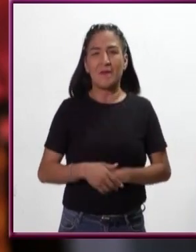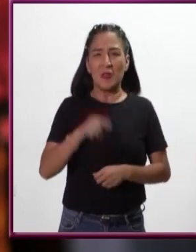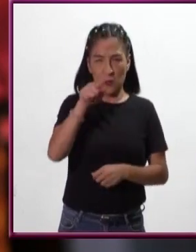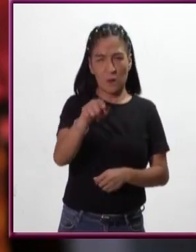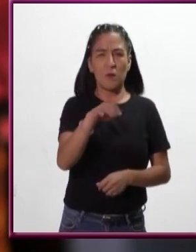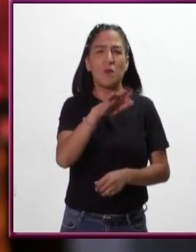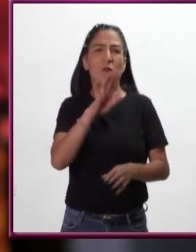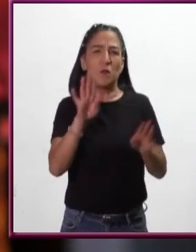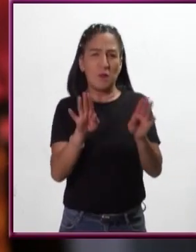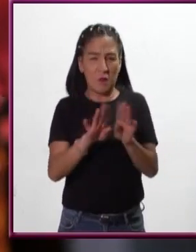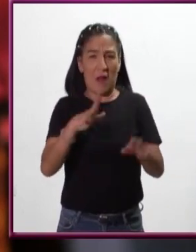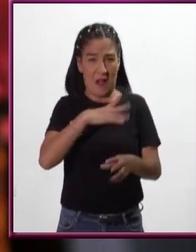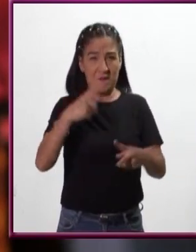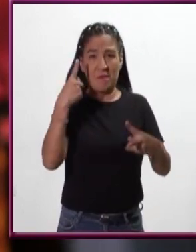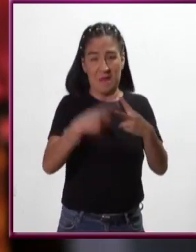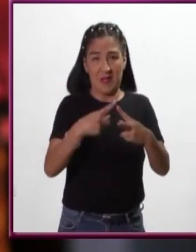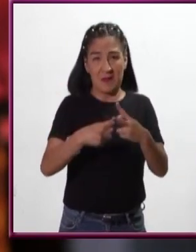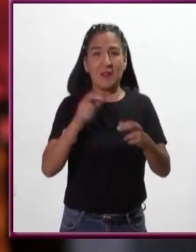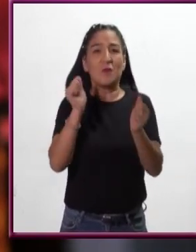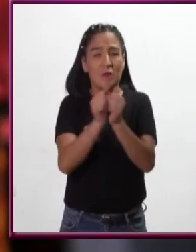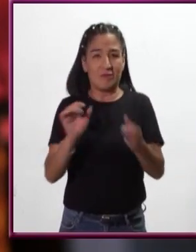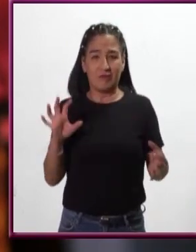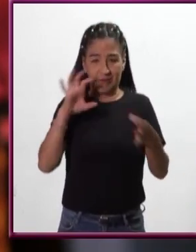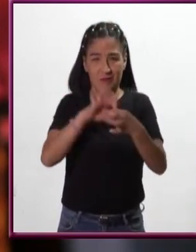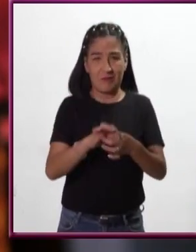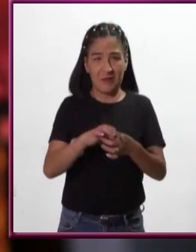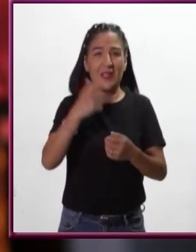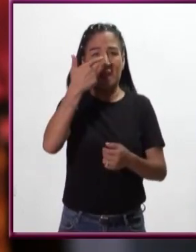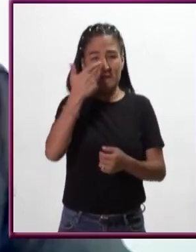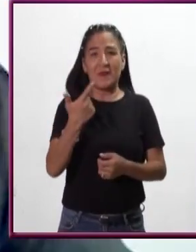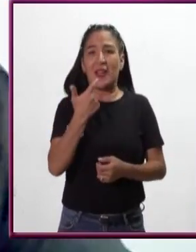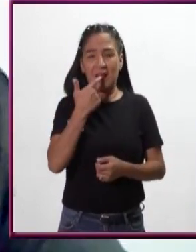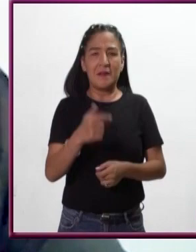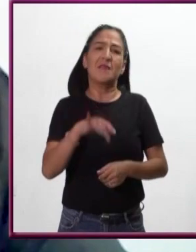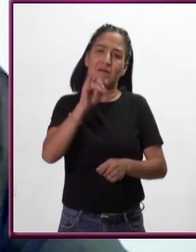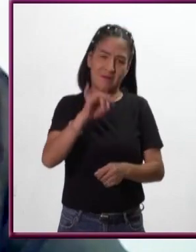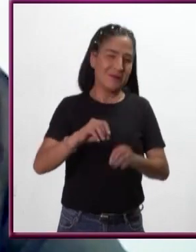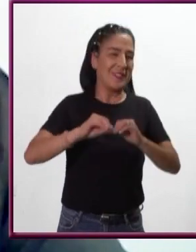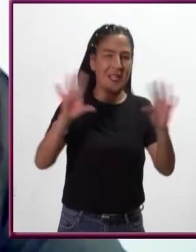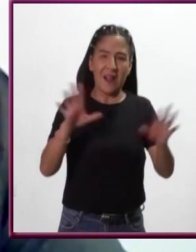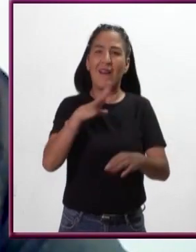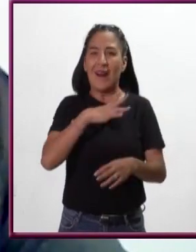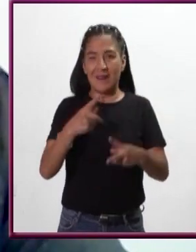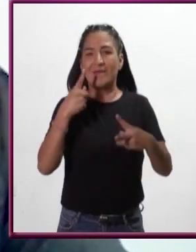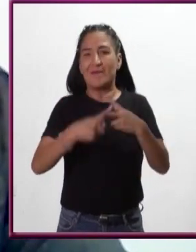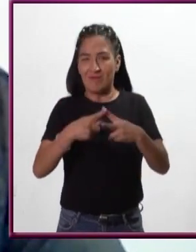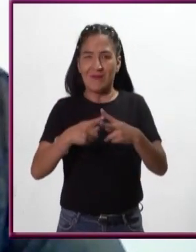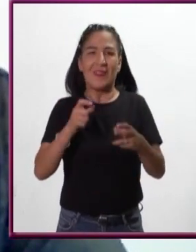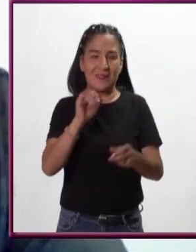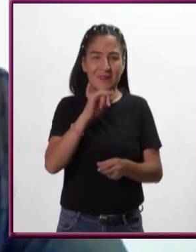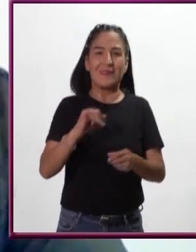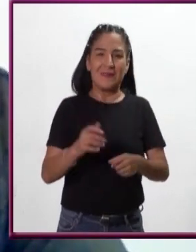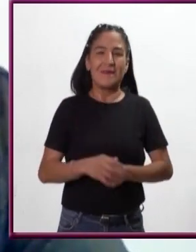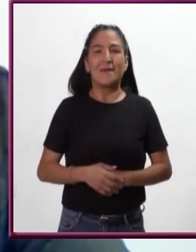¿Tú considerarías que hay matemáticas relacionadas con los sentidos? Claro, sí, hay matemáticas relacionadas con